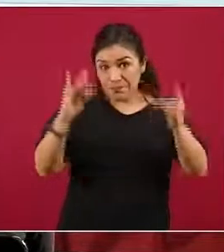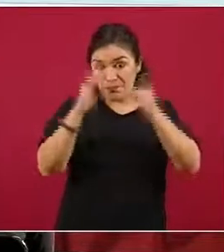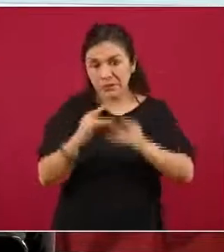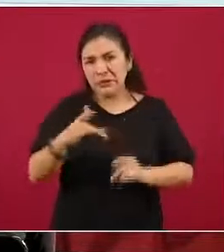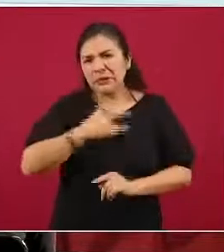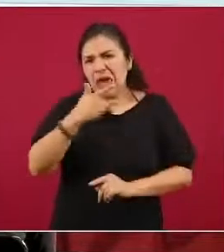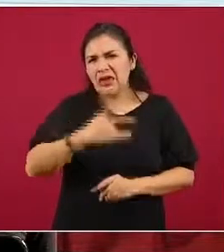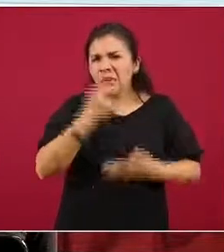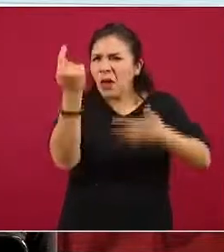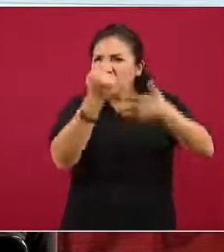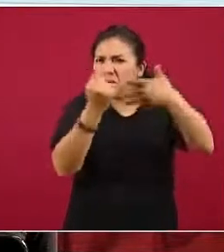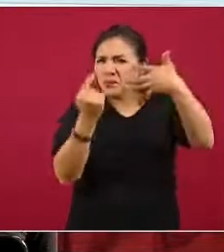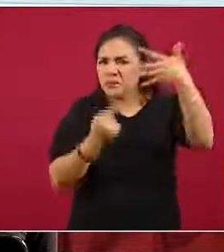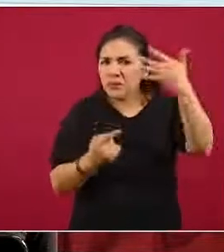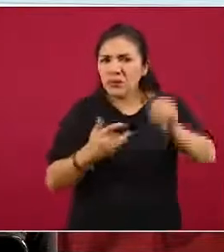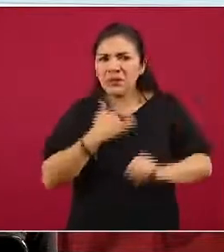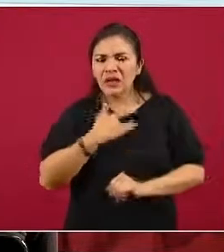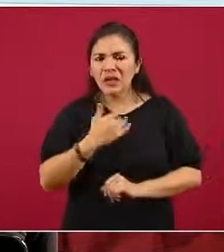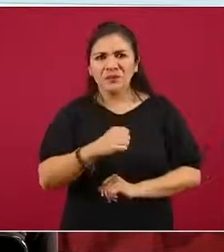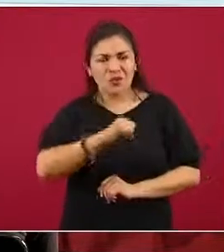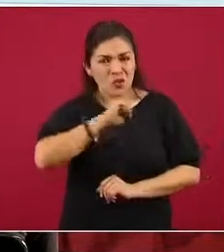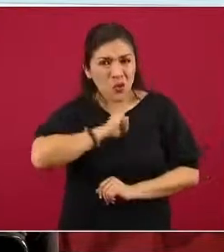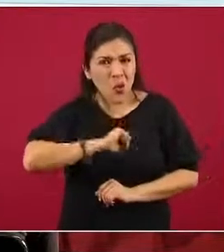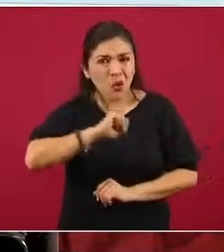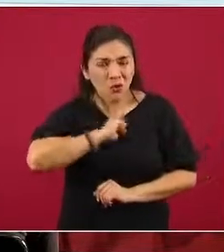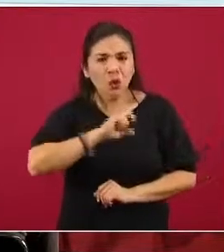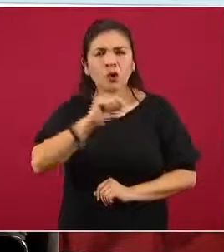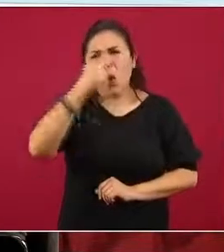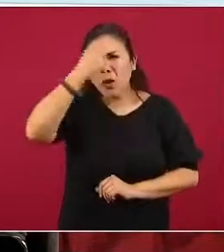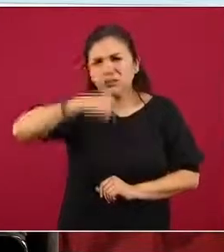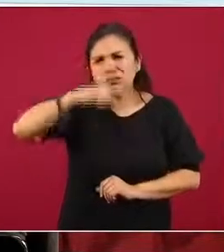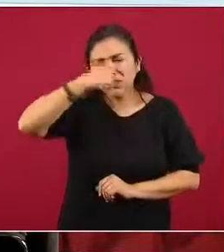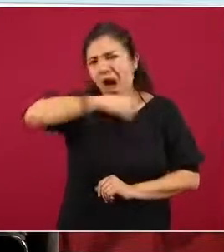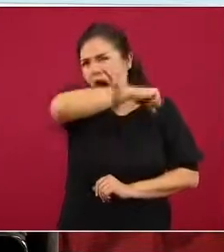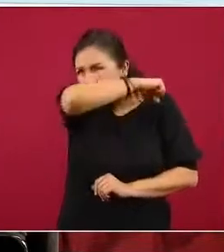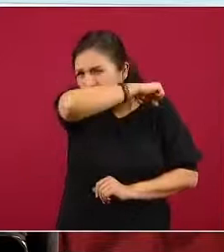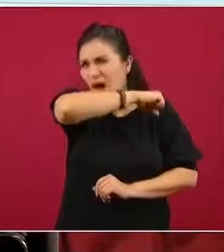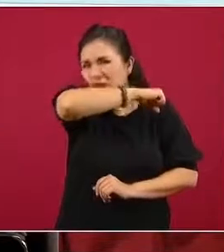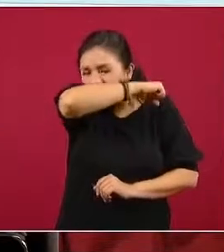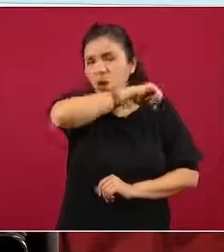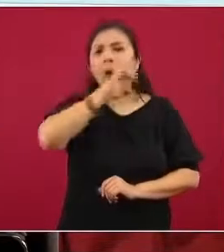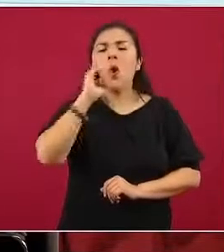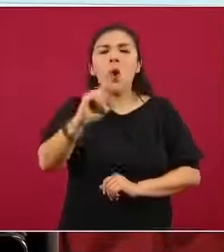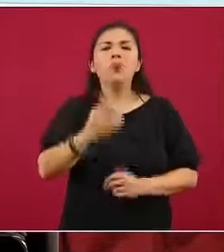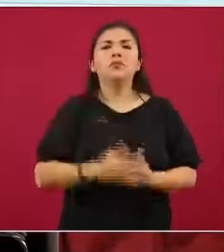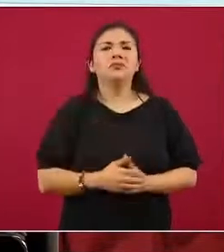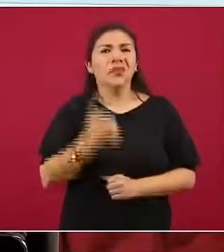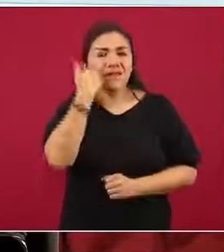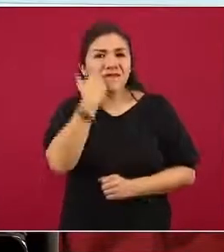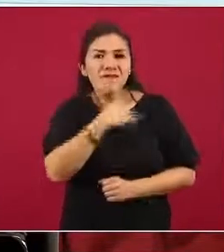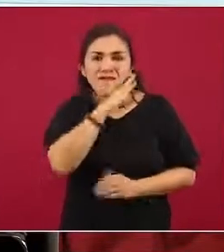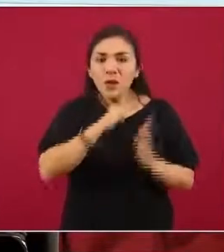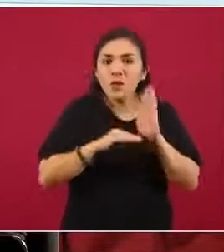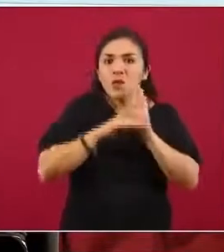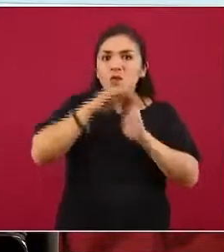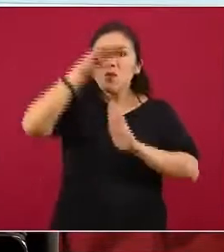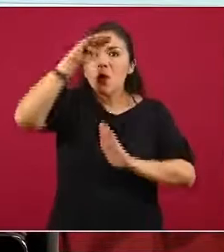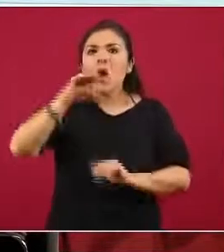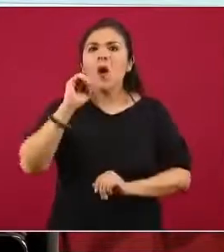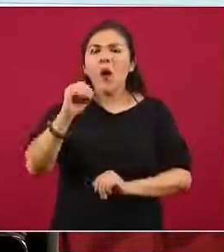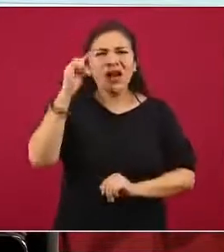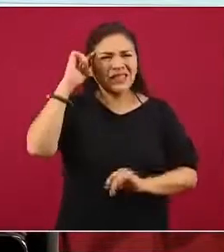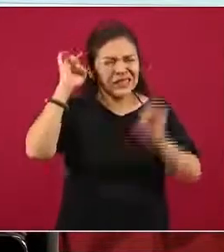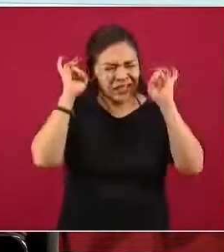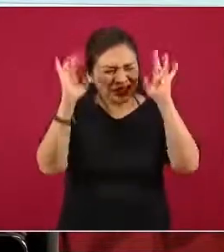si empiezo con tos o con estornudos, si estoy con fiebre, si me empieza a doler